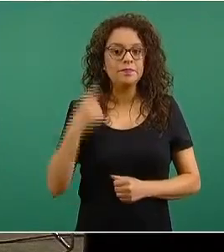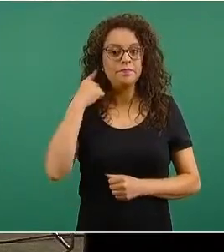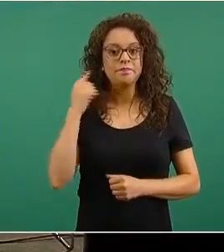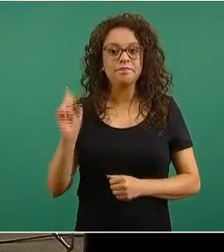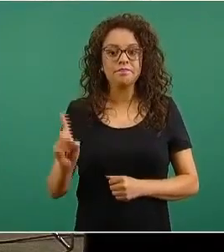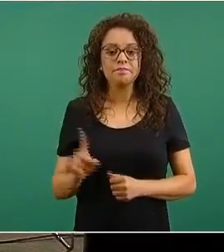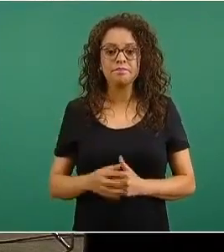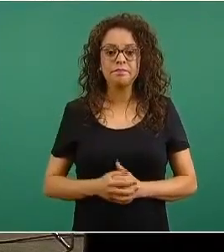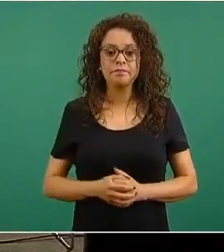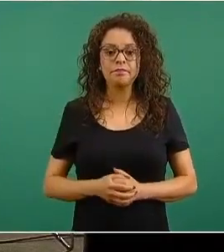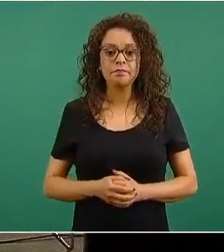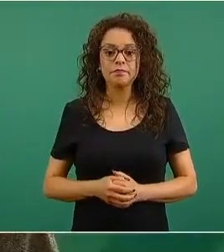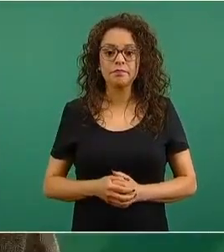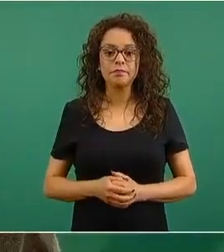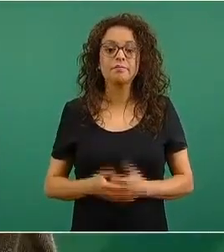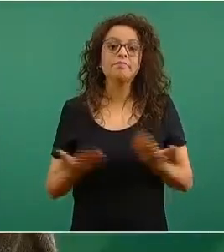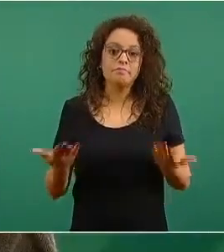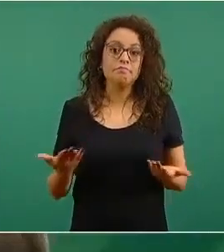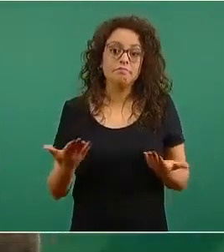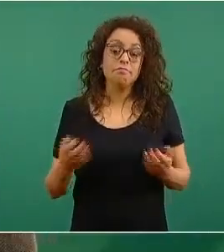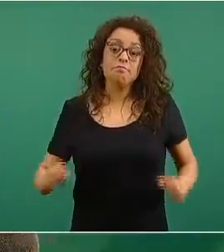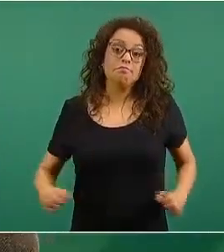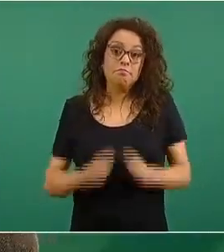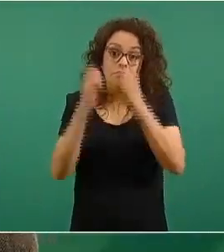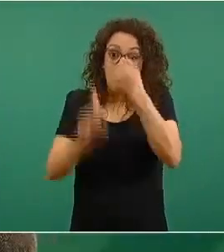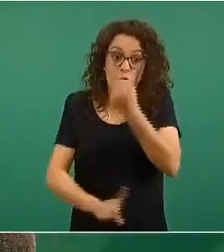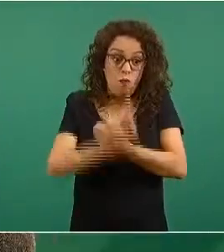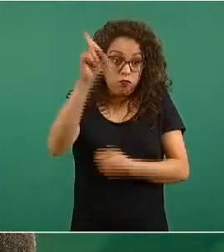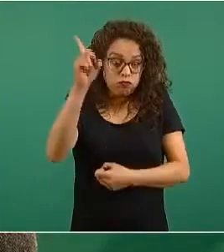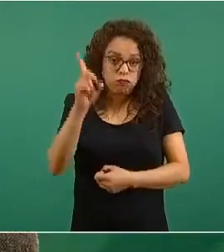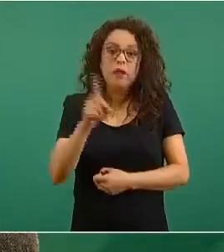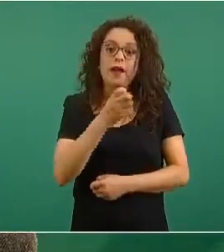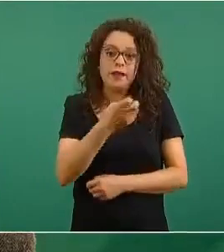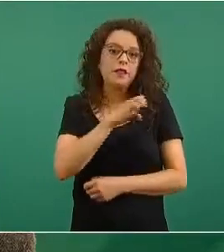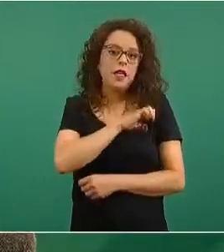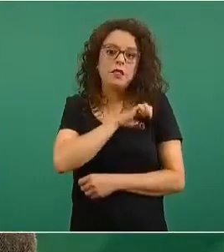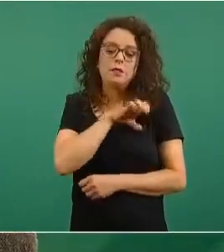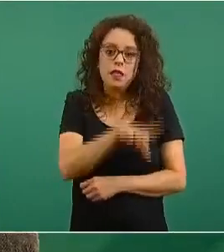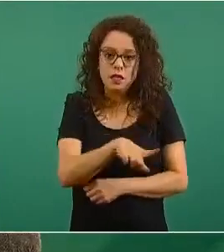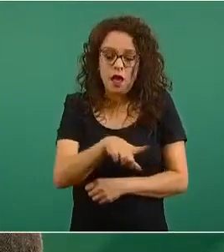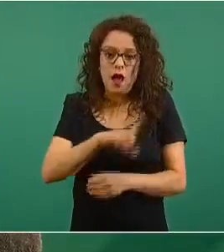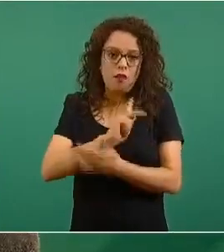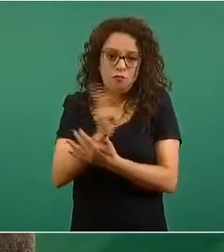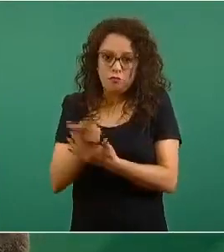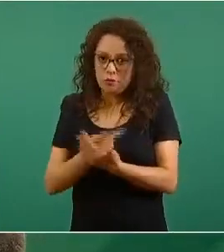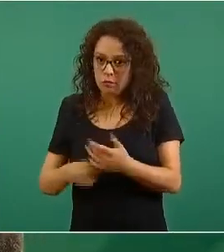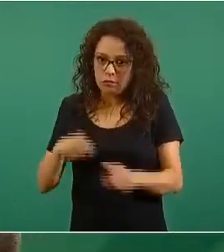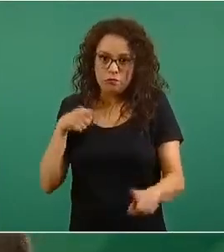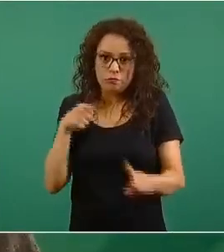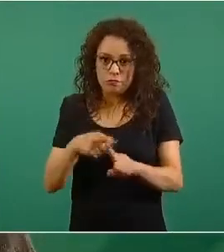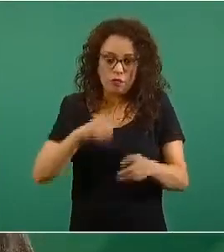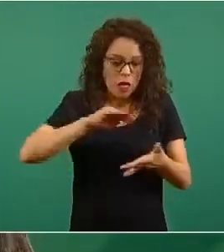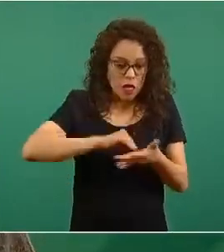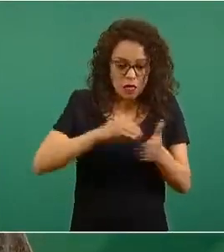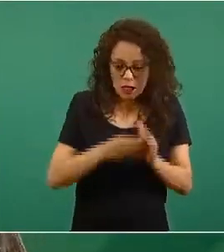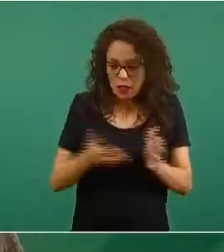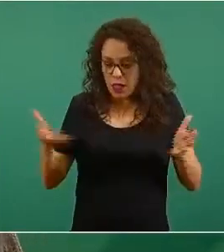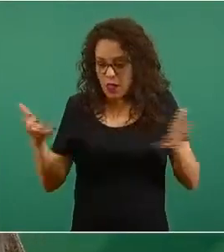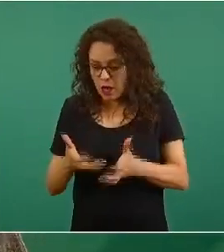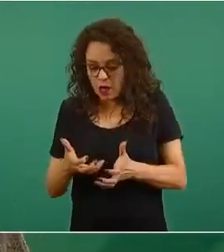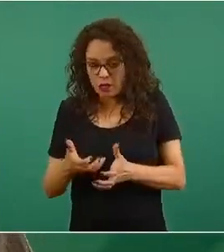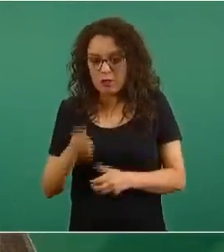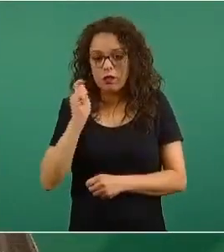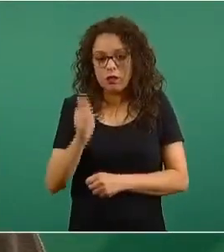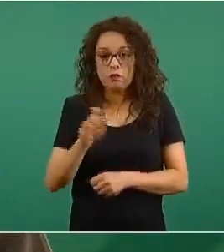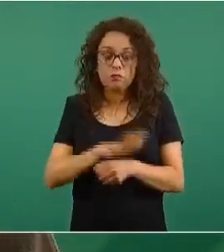por una condición especial de emergencia. Este programa especial forma parte de la acción extraordinaria en materia de salubridad